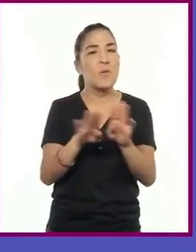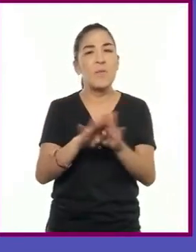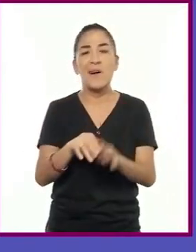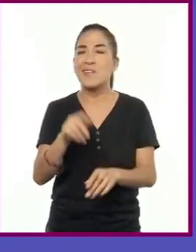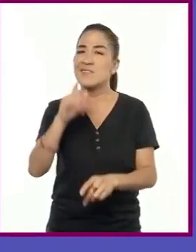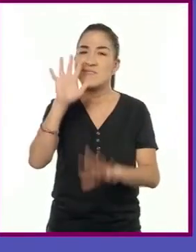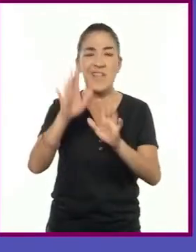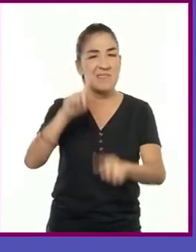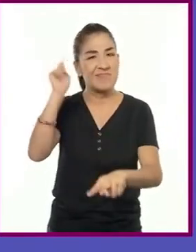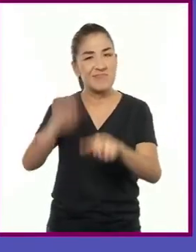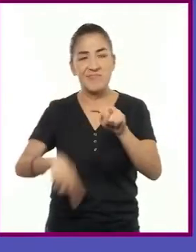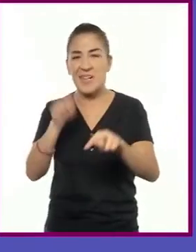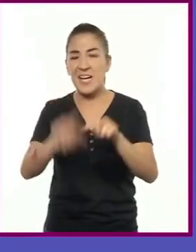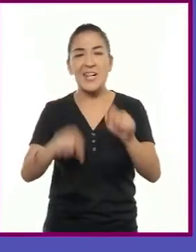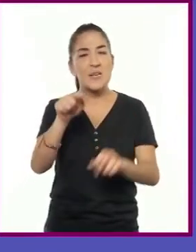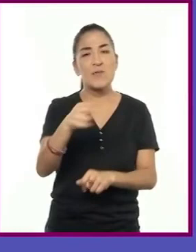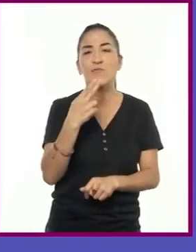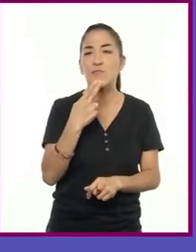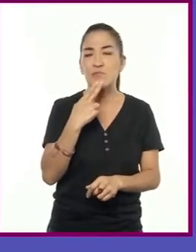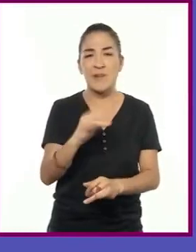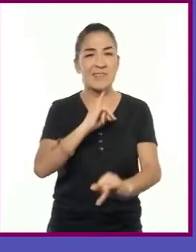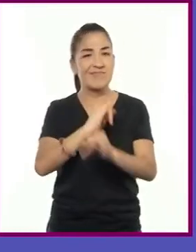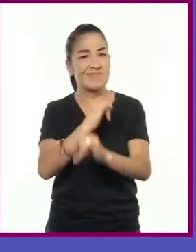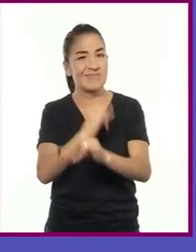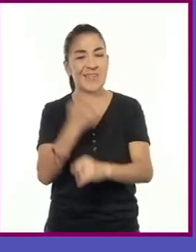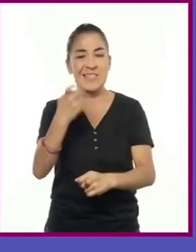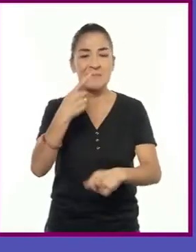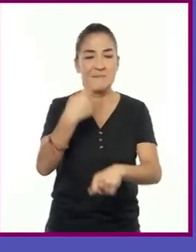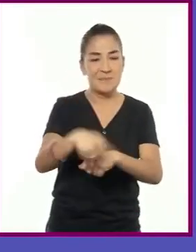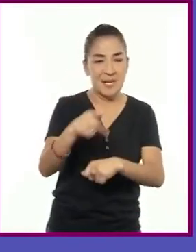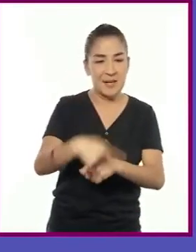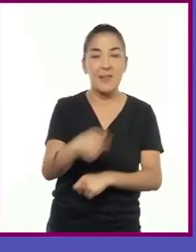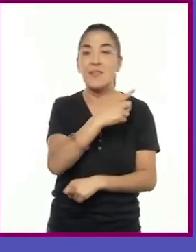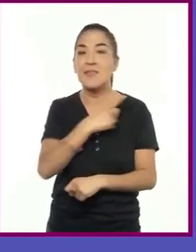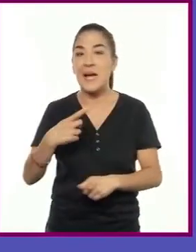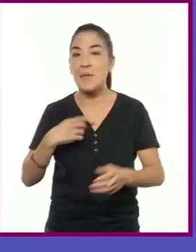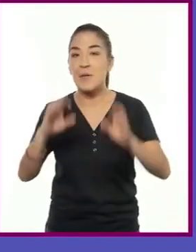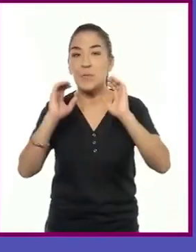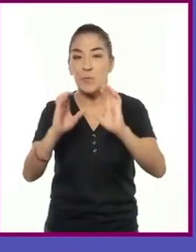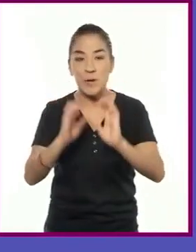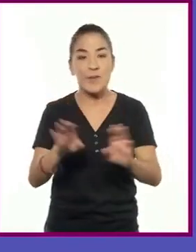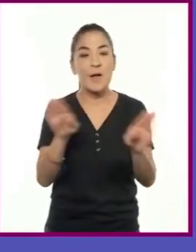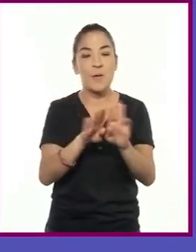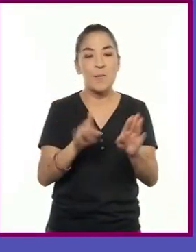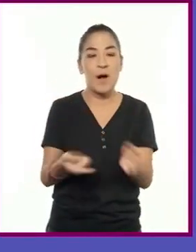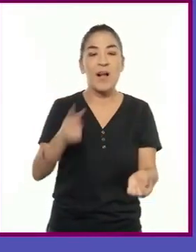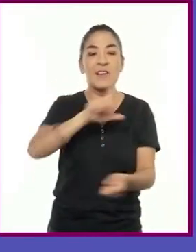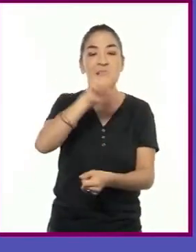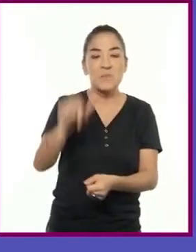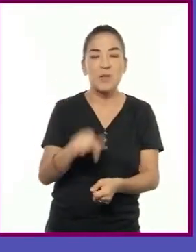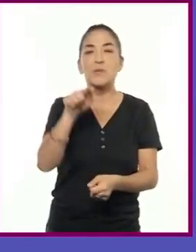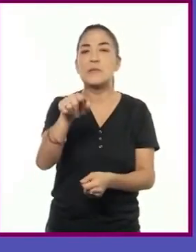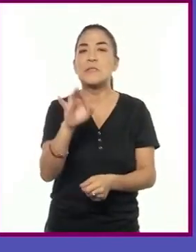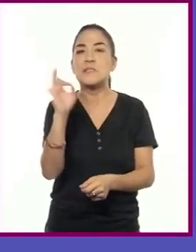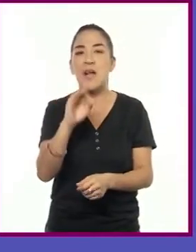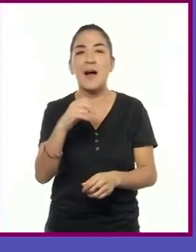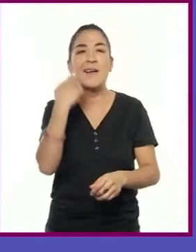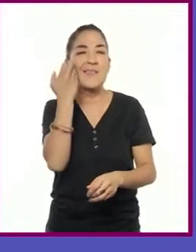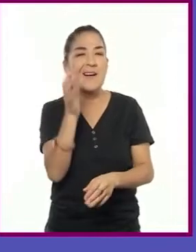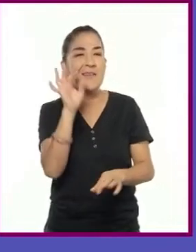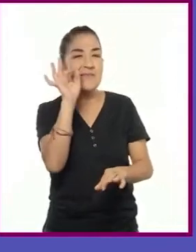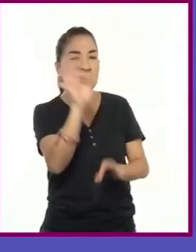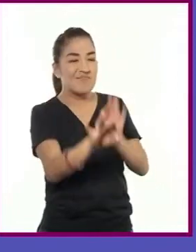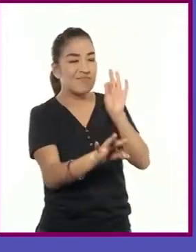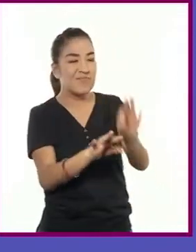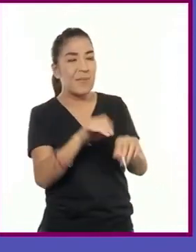de las redes sociales para evitar ciertos peligros. Hay que tener cuidado de que no se conviertan en la fruta prohibida que todos